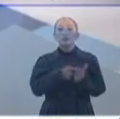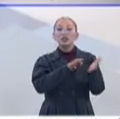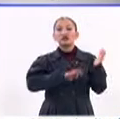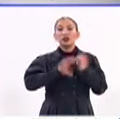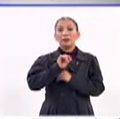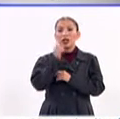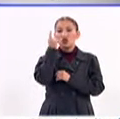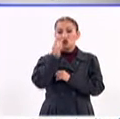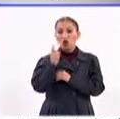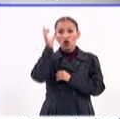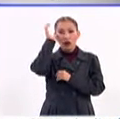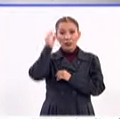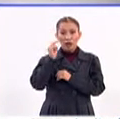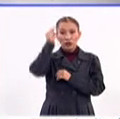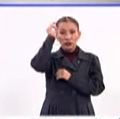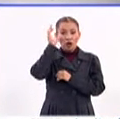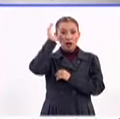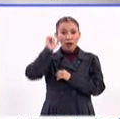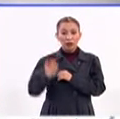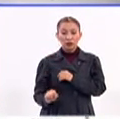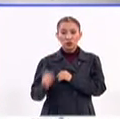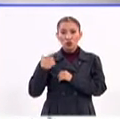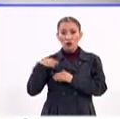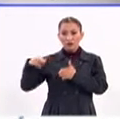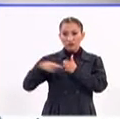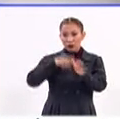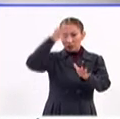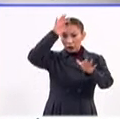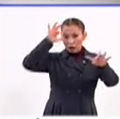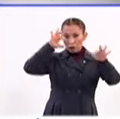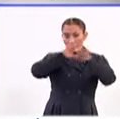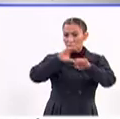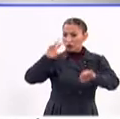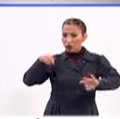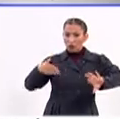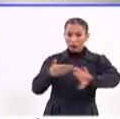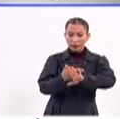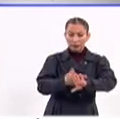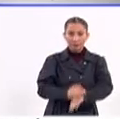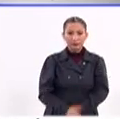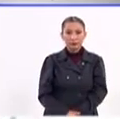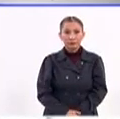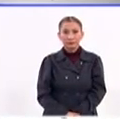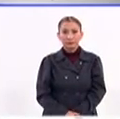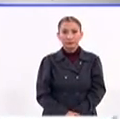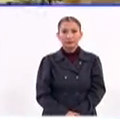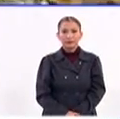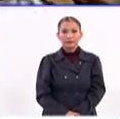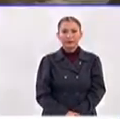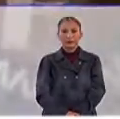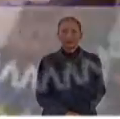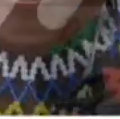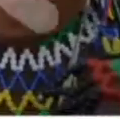En 1991, Corea del Norte y Corea del Sur firman un tratado de no agresión.